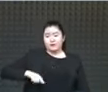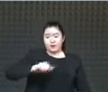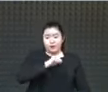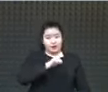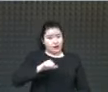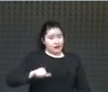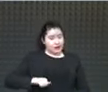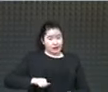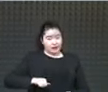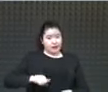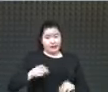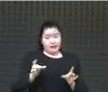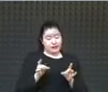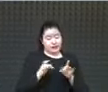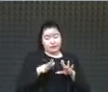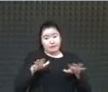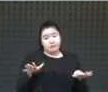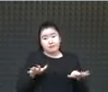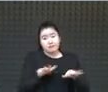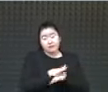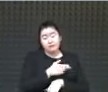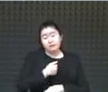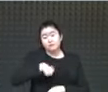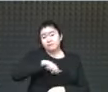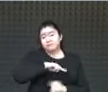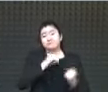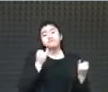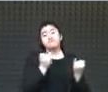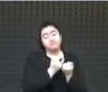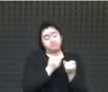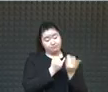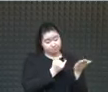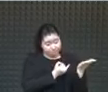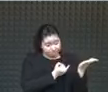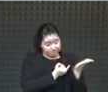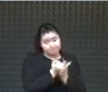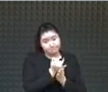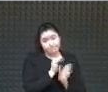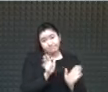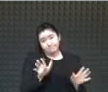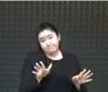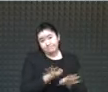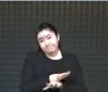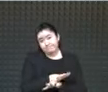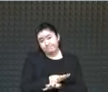del periodo y nosotros tomamos la decisión de hacer esta modificación.